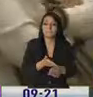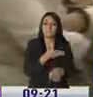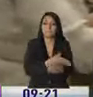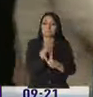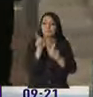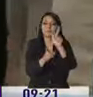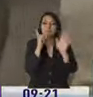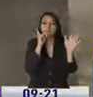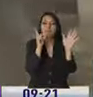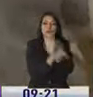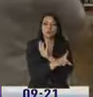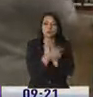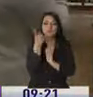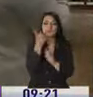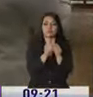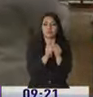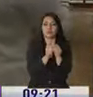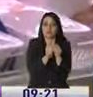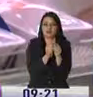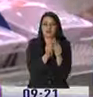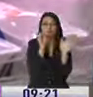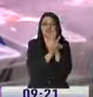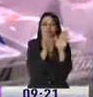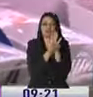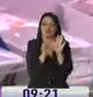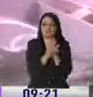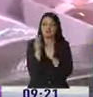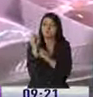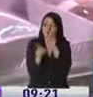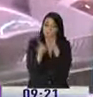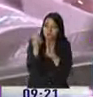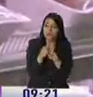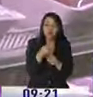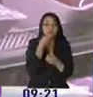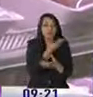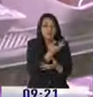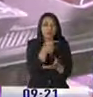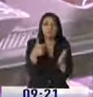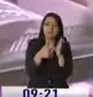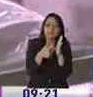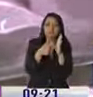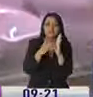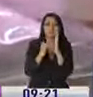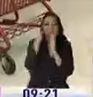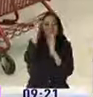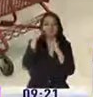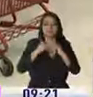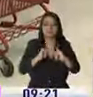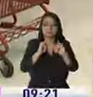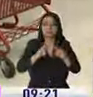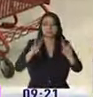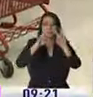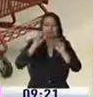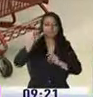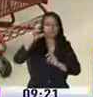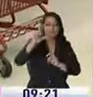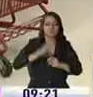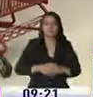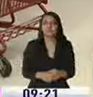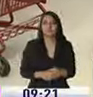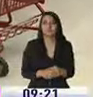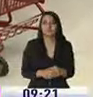en la aplicación web de la Agencia del Poder del Mercado, en donde la ciudadanía puede dar a conocer irregularidades en los precios. Dado que los precios y